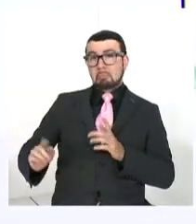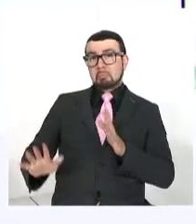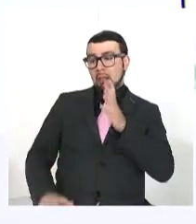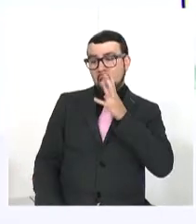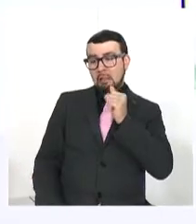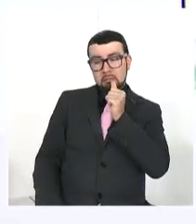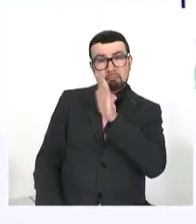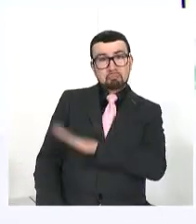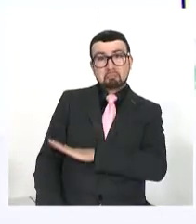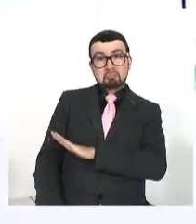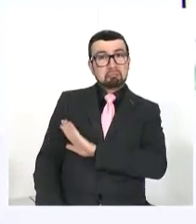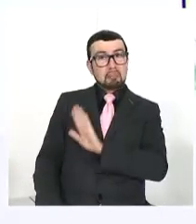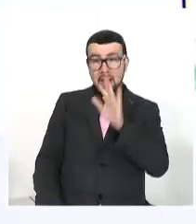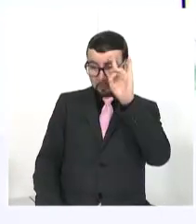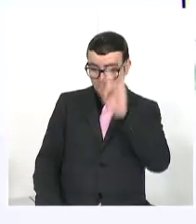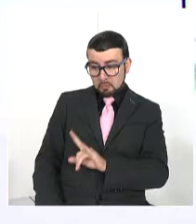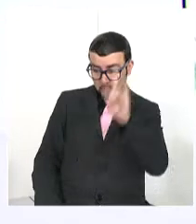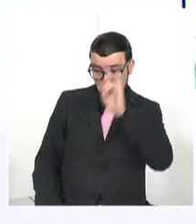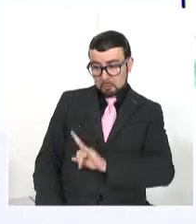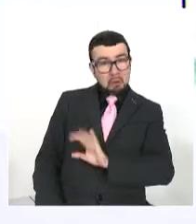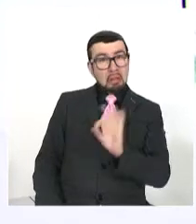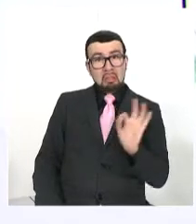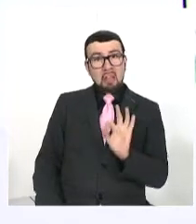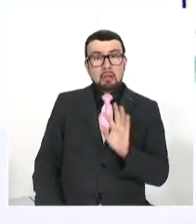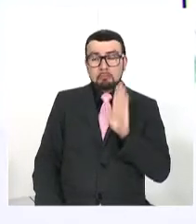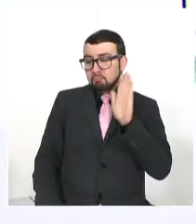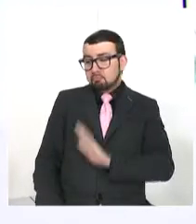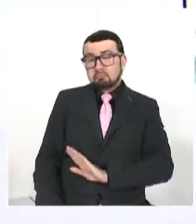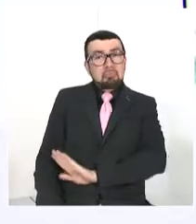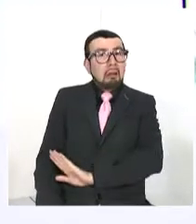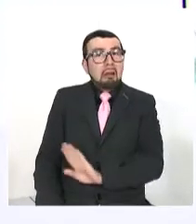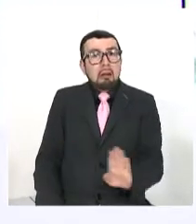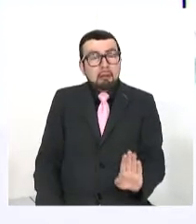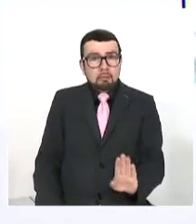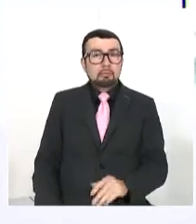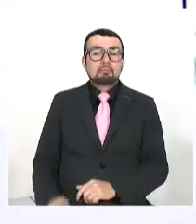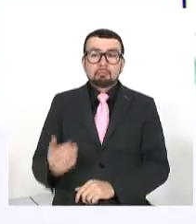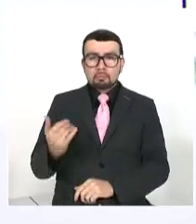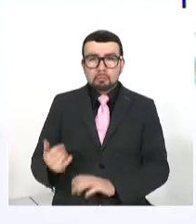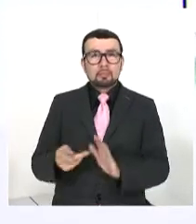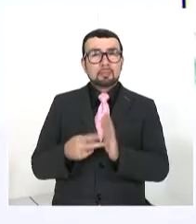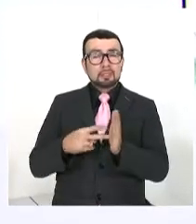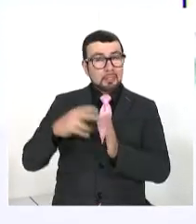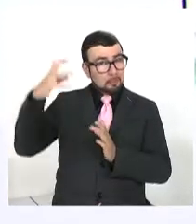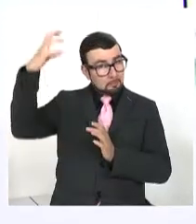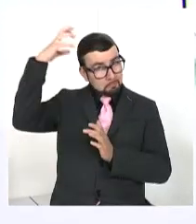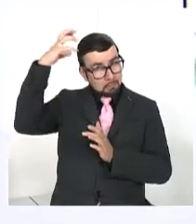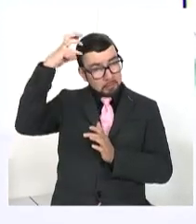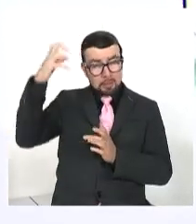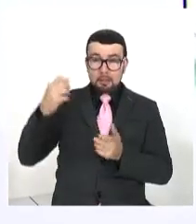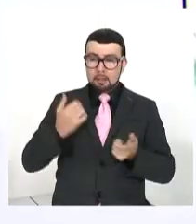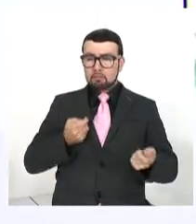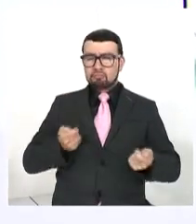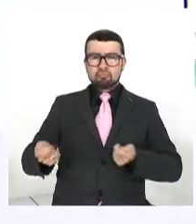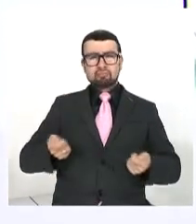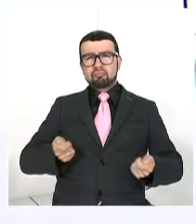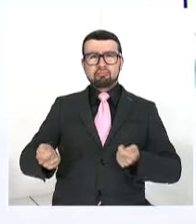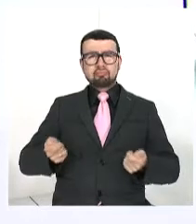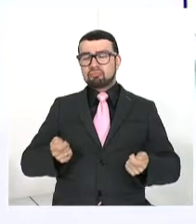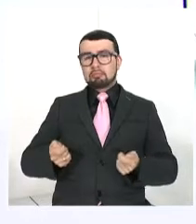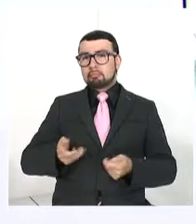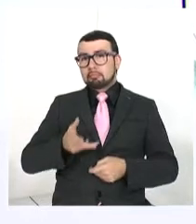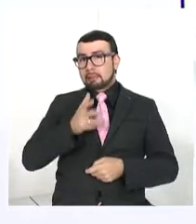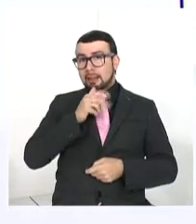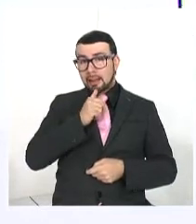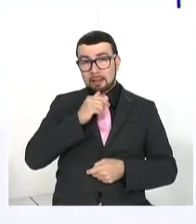la pierna y otras partes del cuerpo no van a estar funcionando, porque aquí, donde se manda esa señal, donde está la torre de control,